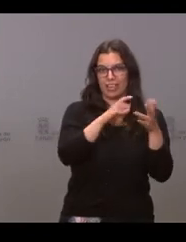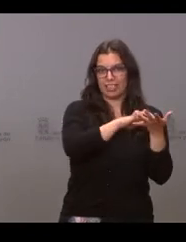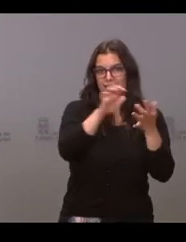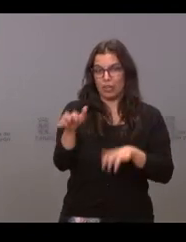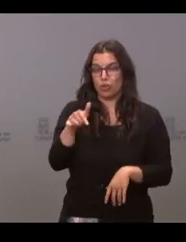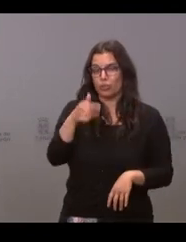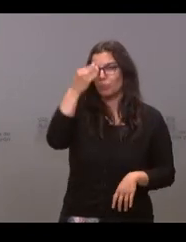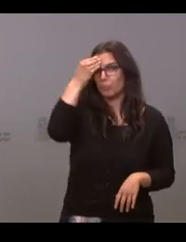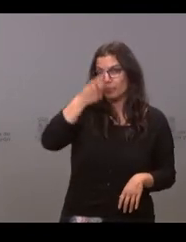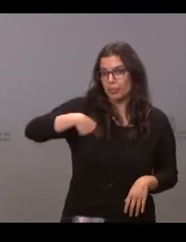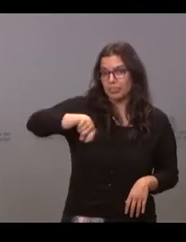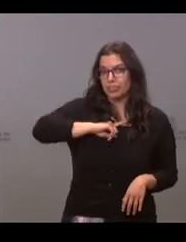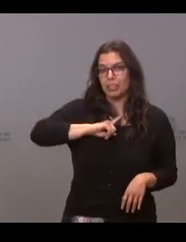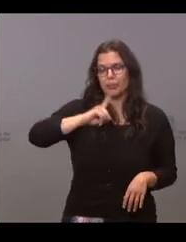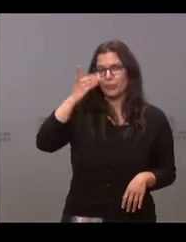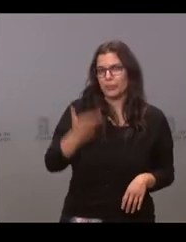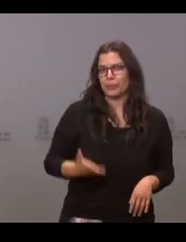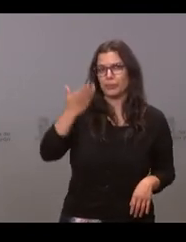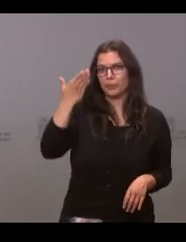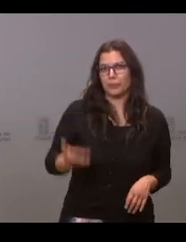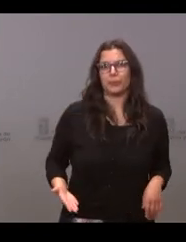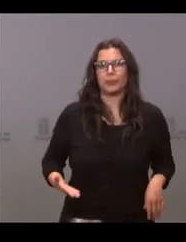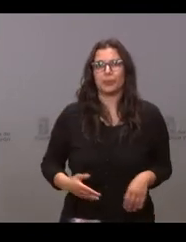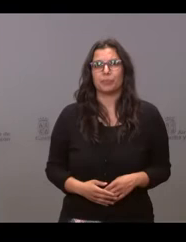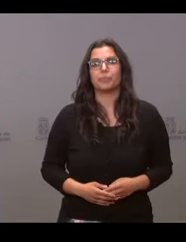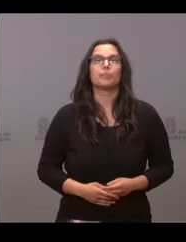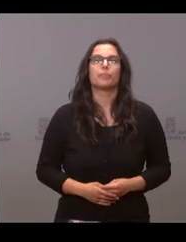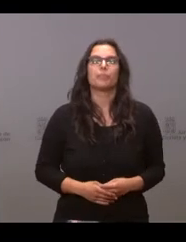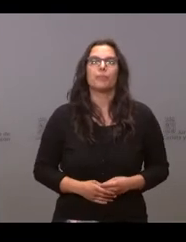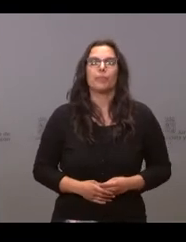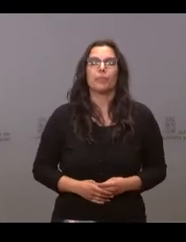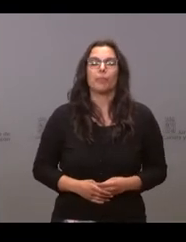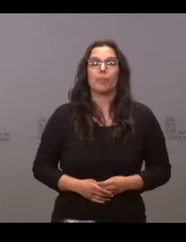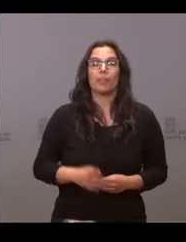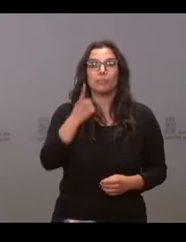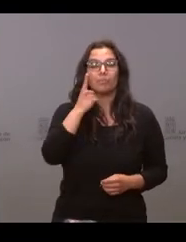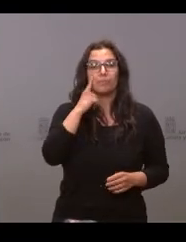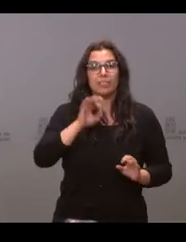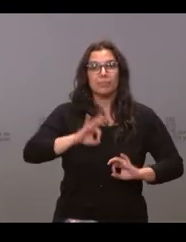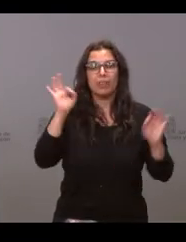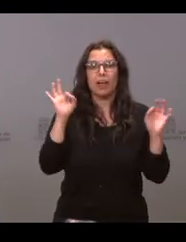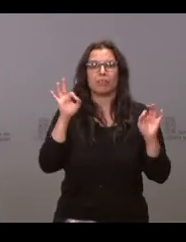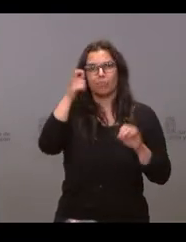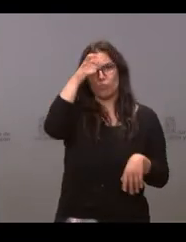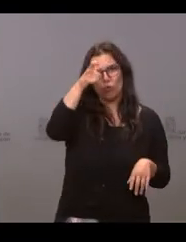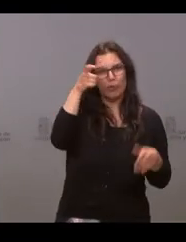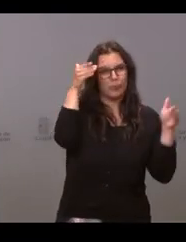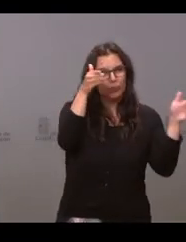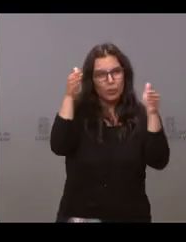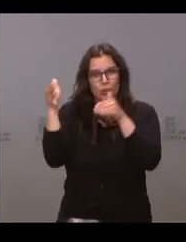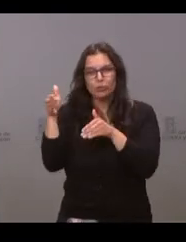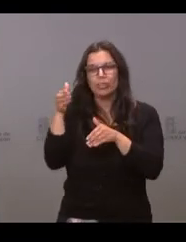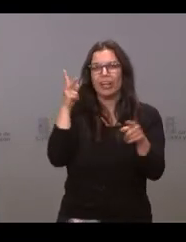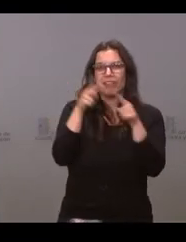consideramos de vital importancia con especial atención al mundo rural la lucha contra la